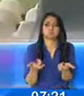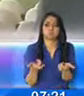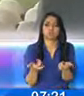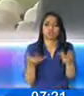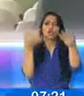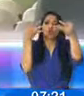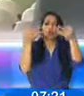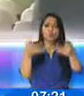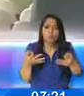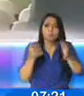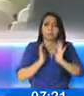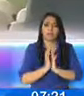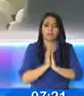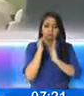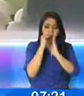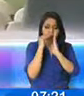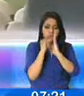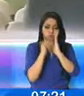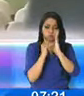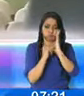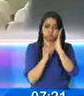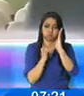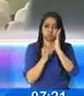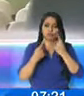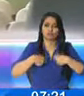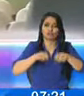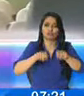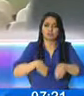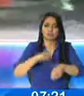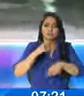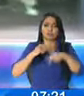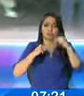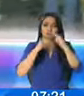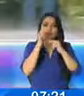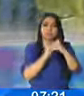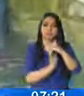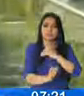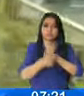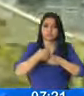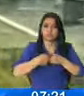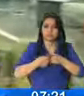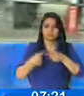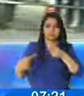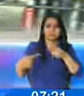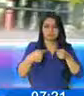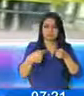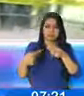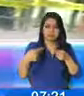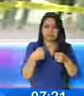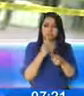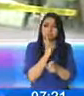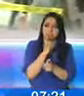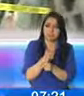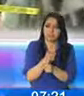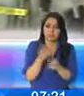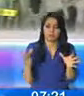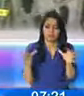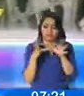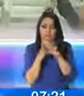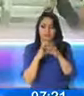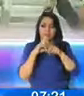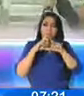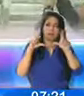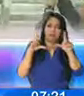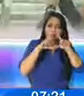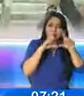cumplimiento de las cláusulas del contrato de construcción del metro de Quito estas discrepancias en torno a la reestructuración del consorcio para